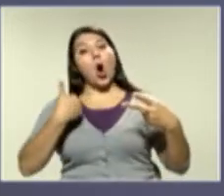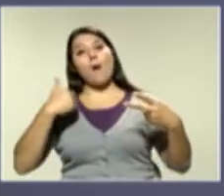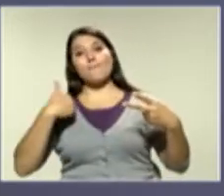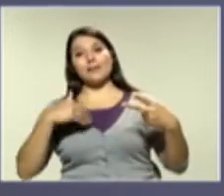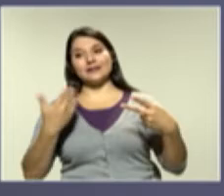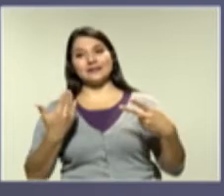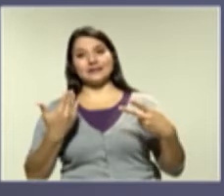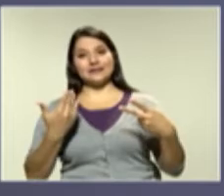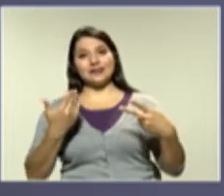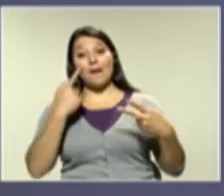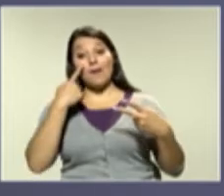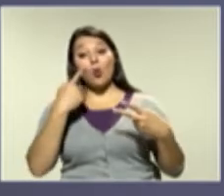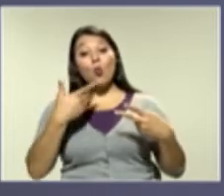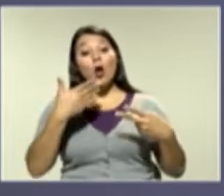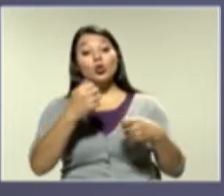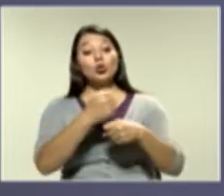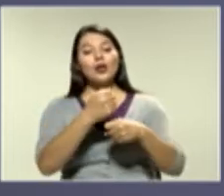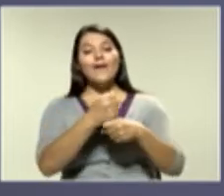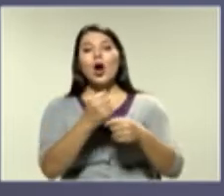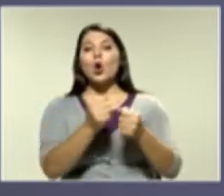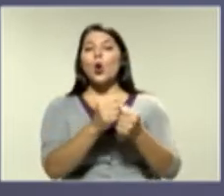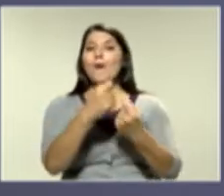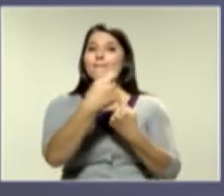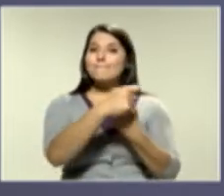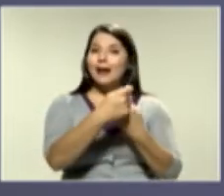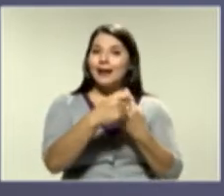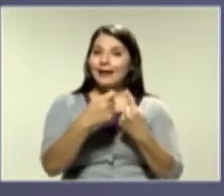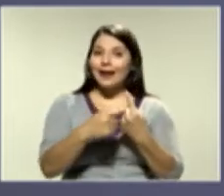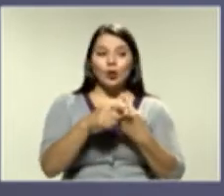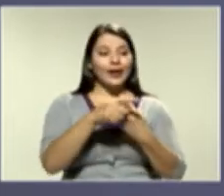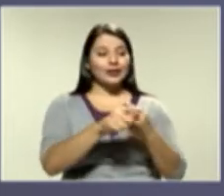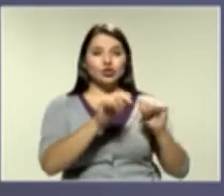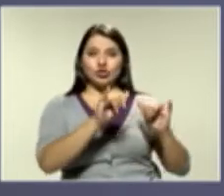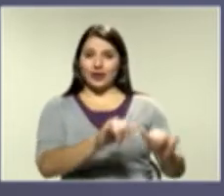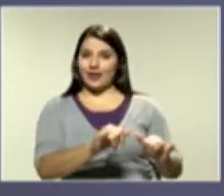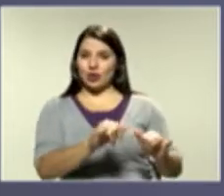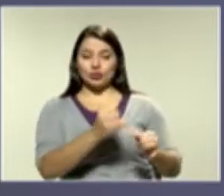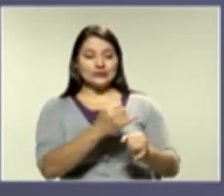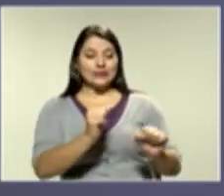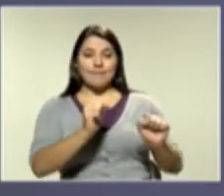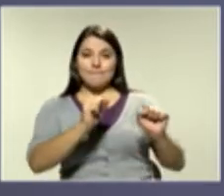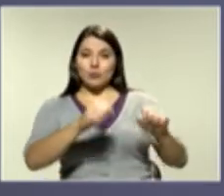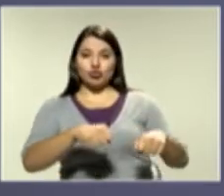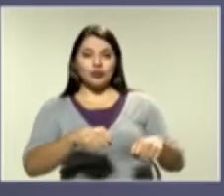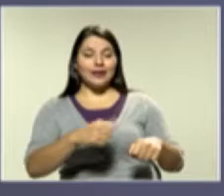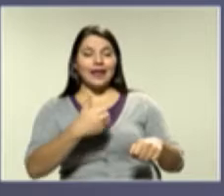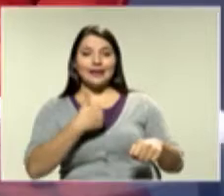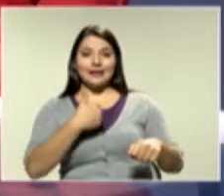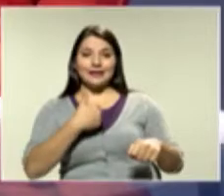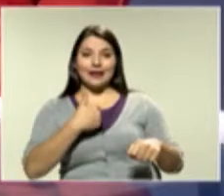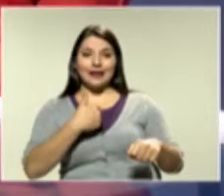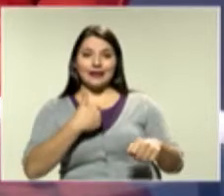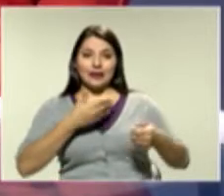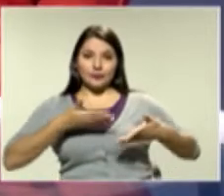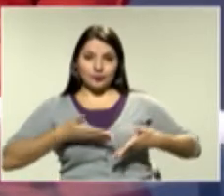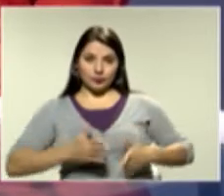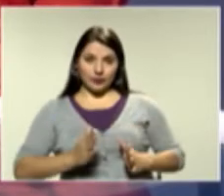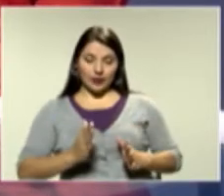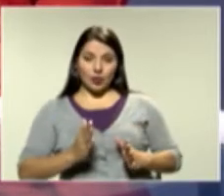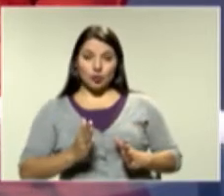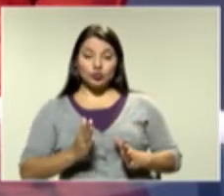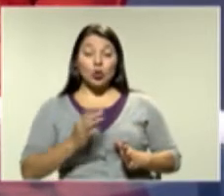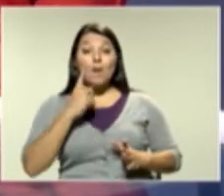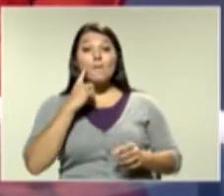trabajadores de bananos, si no me equivoco, que quedaron esterilizados, perdieron la función de reproducirse